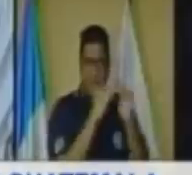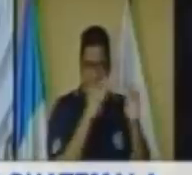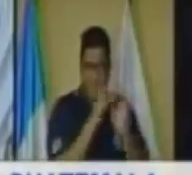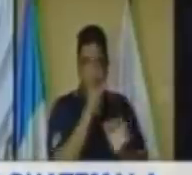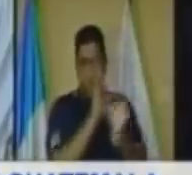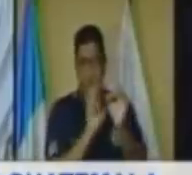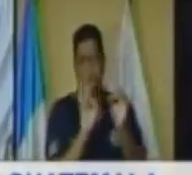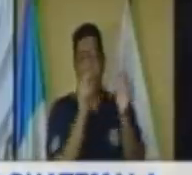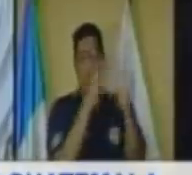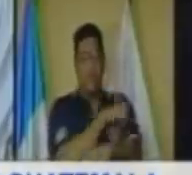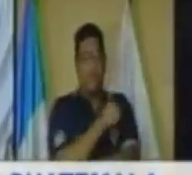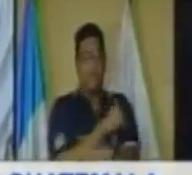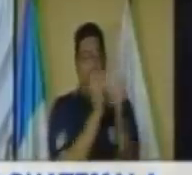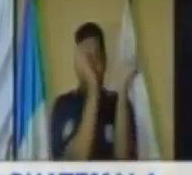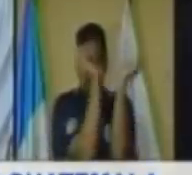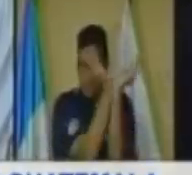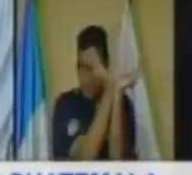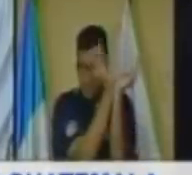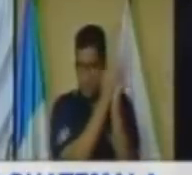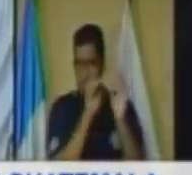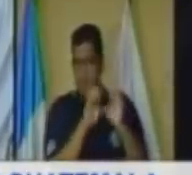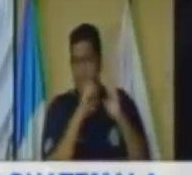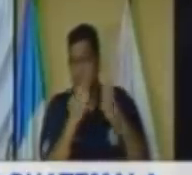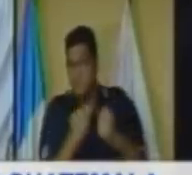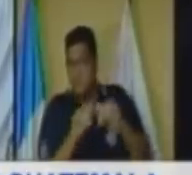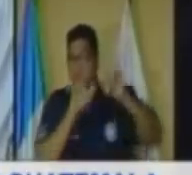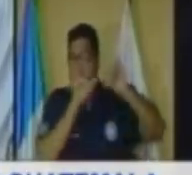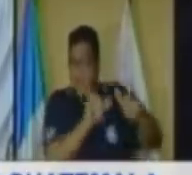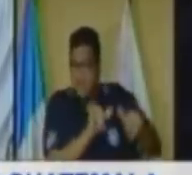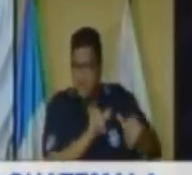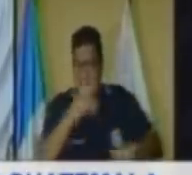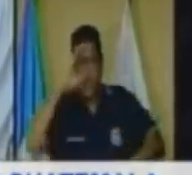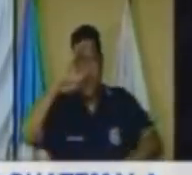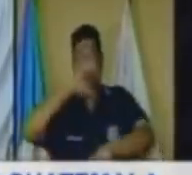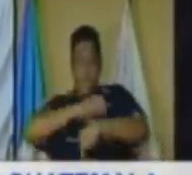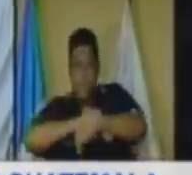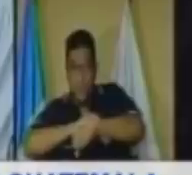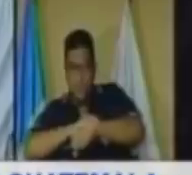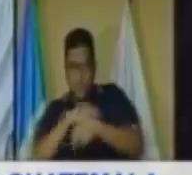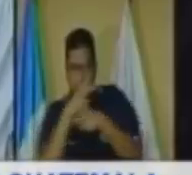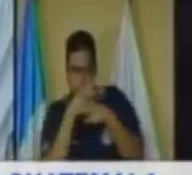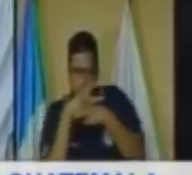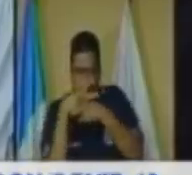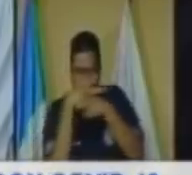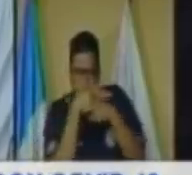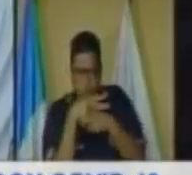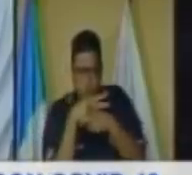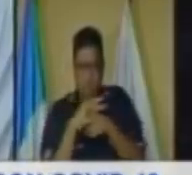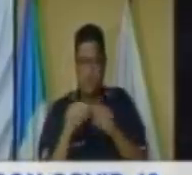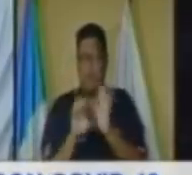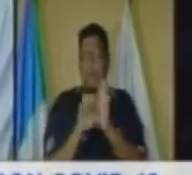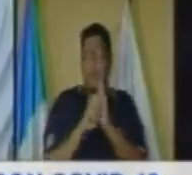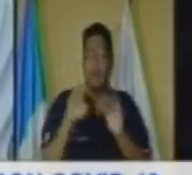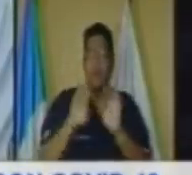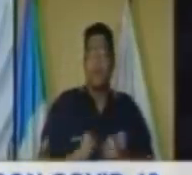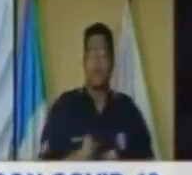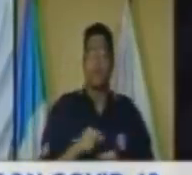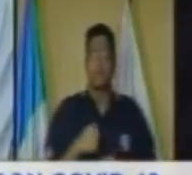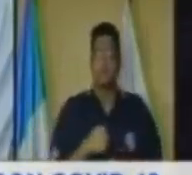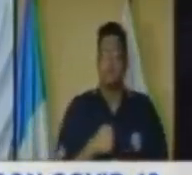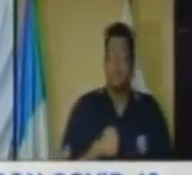orden del señor presidente y está no para intimidar, sino que